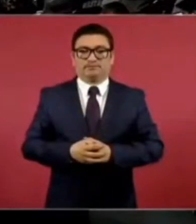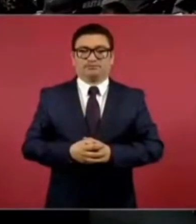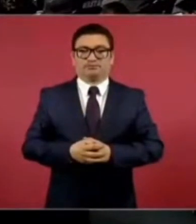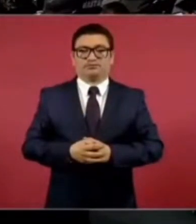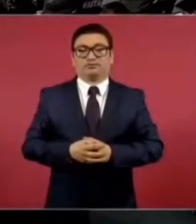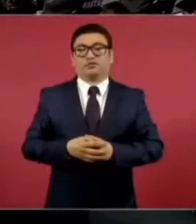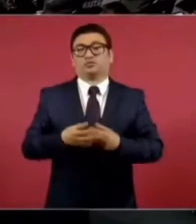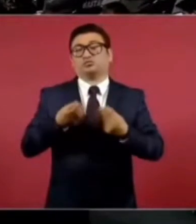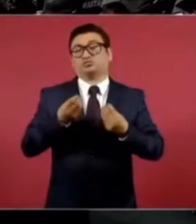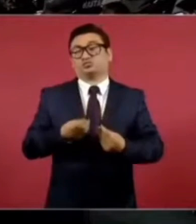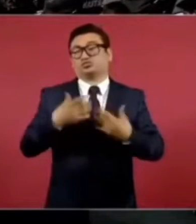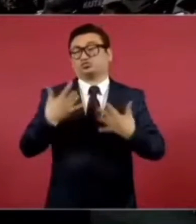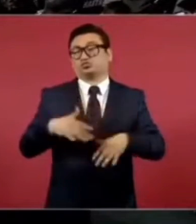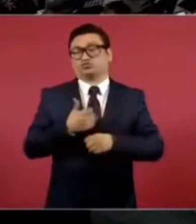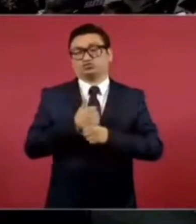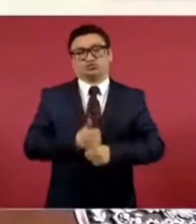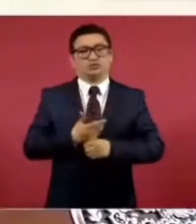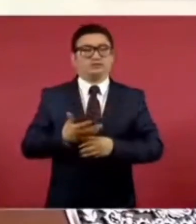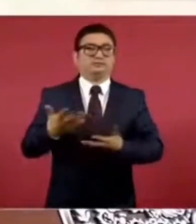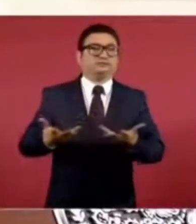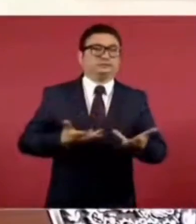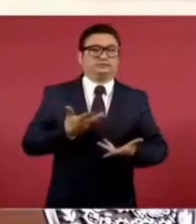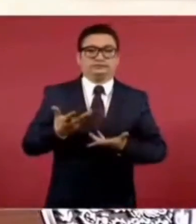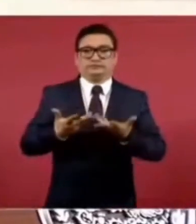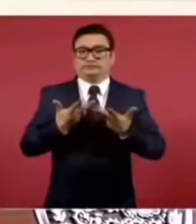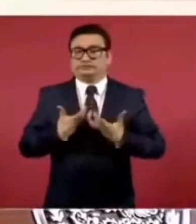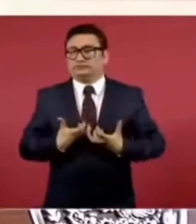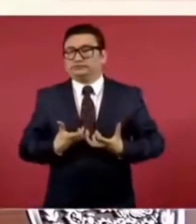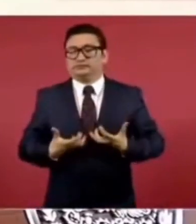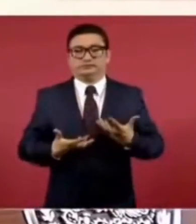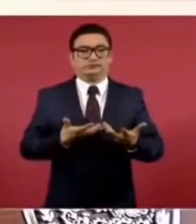mucho dolor y no había más que